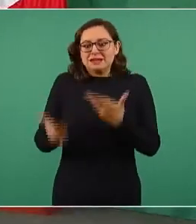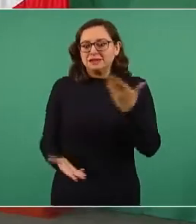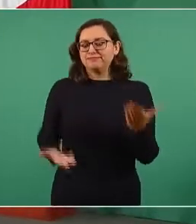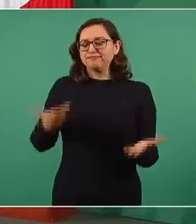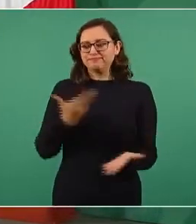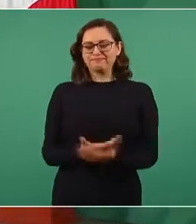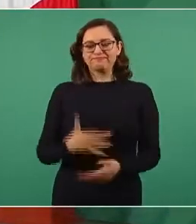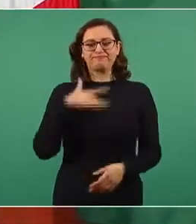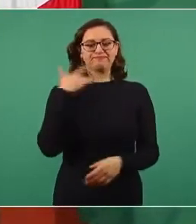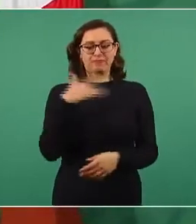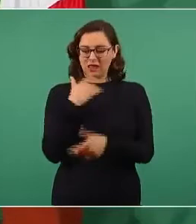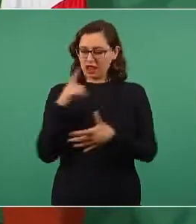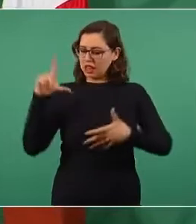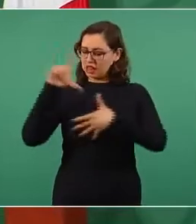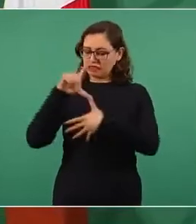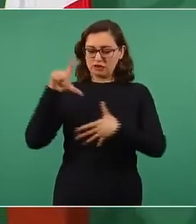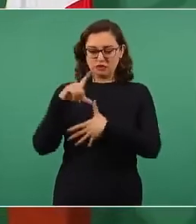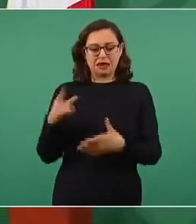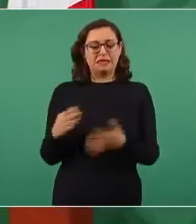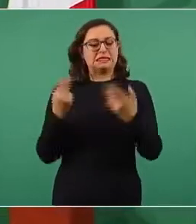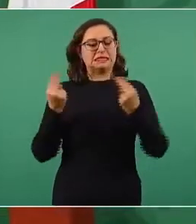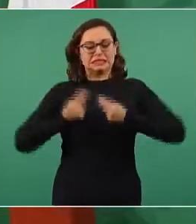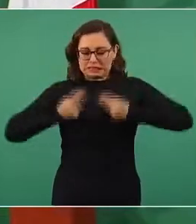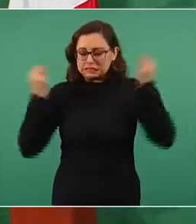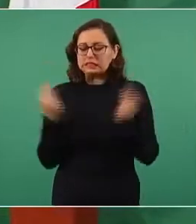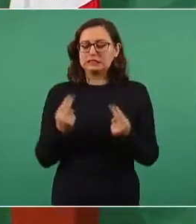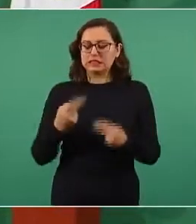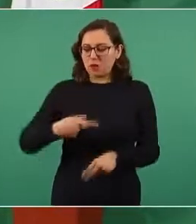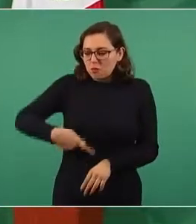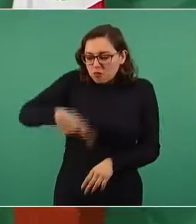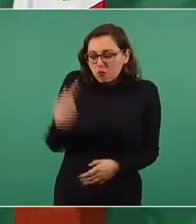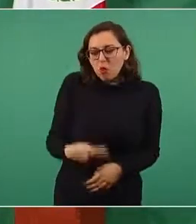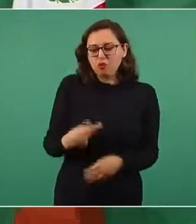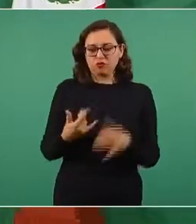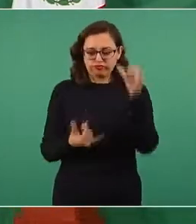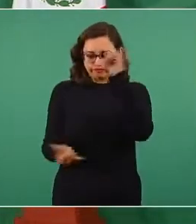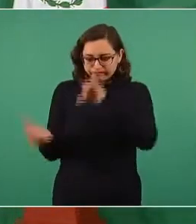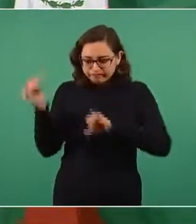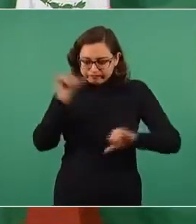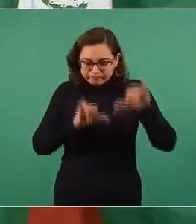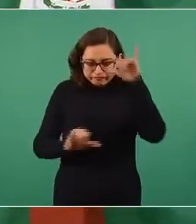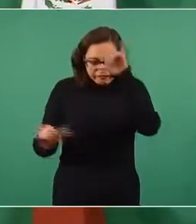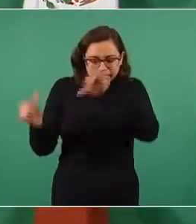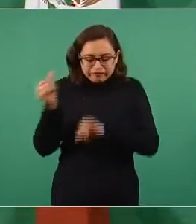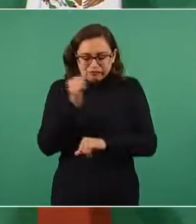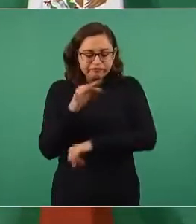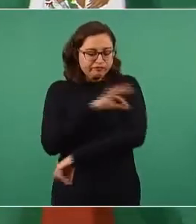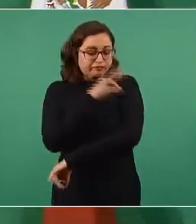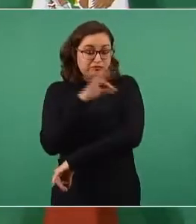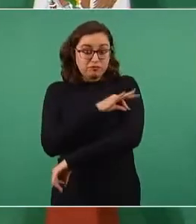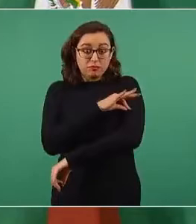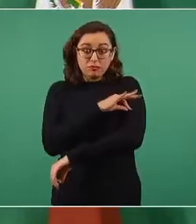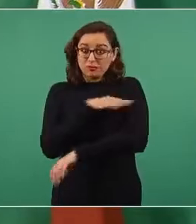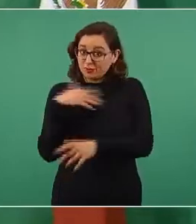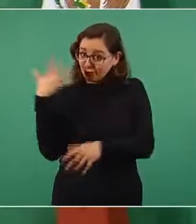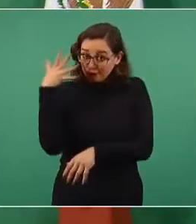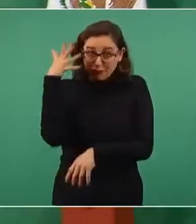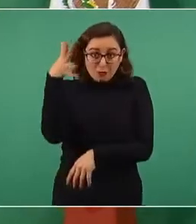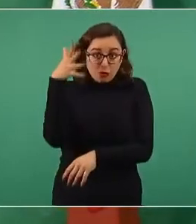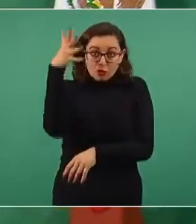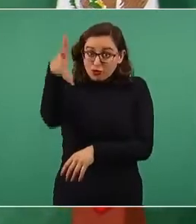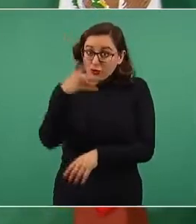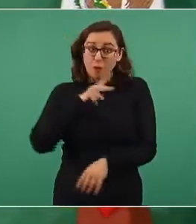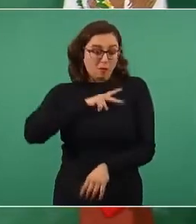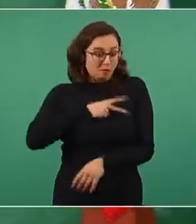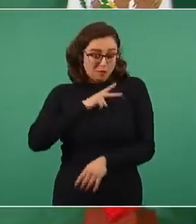vacuna que sea eficaz en contra de este virus y la capacidad para que en el futuro, porque va a haber más virus, no